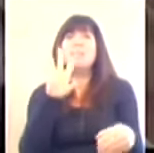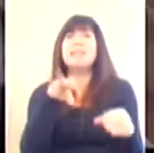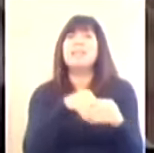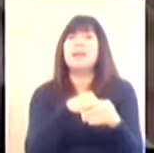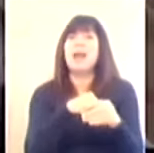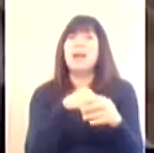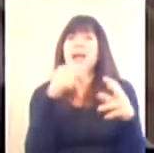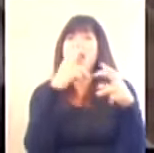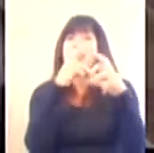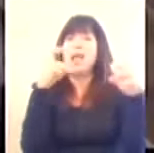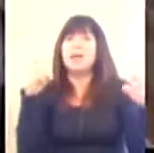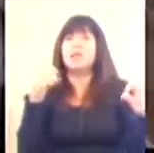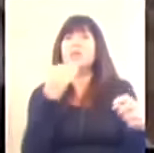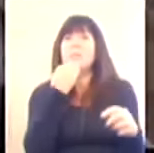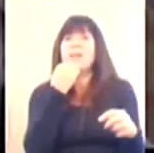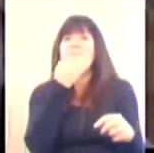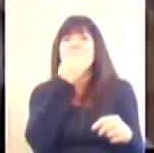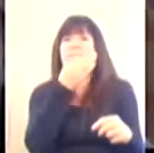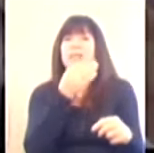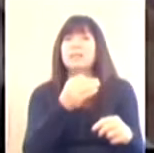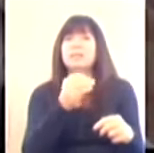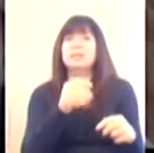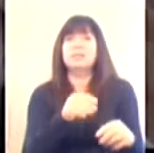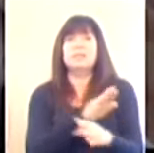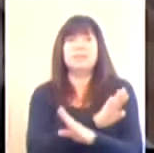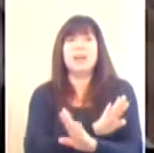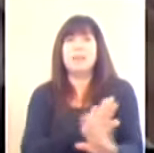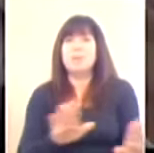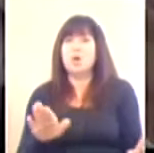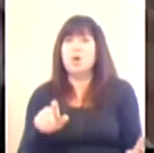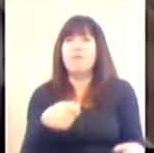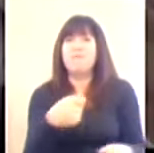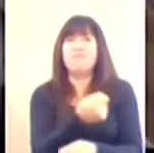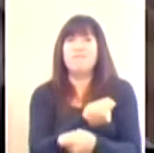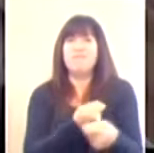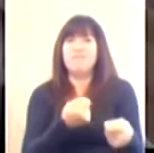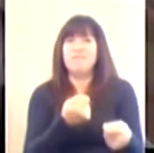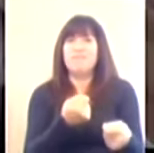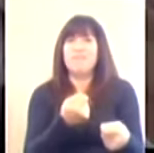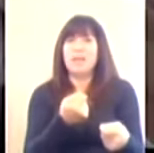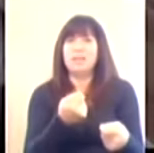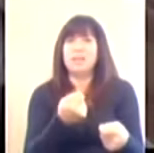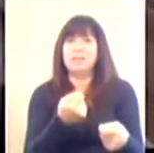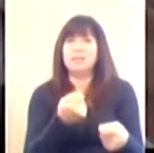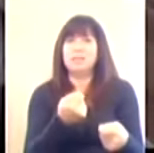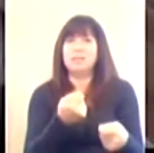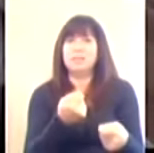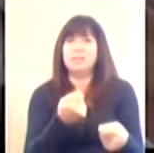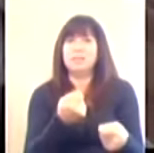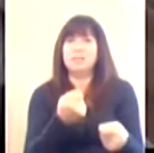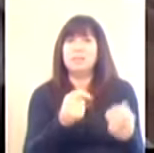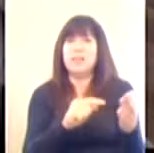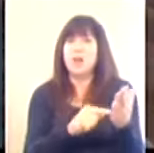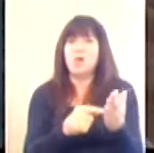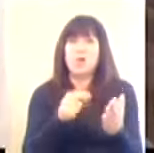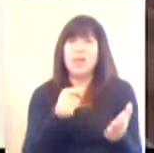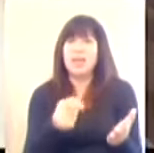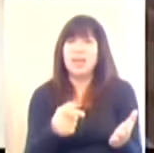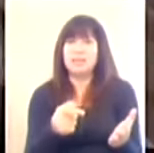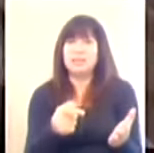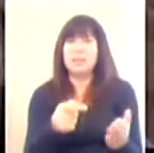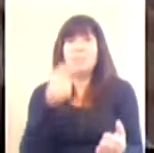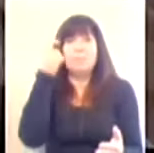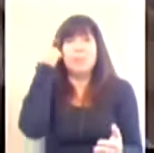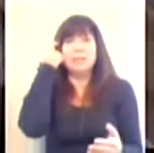sino decir hasta aquí van a llegar las ventas y la manufactura de estas tecnologías. Es fascinante pensar que eso